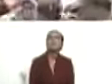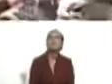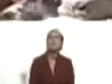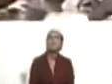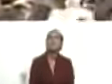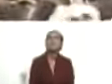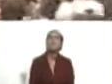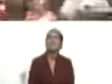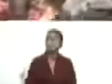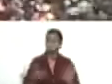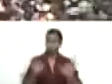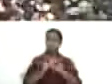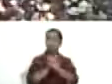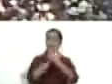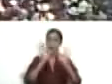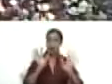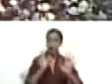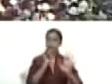Más claro,